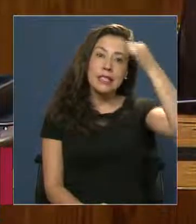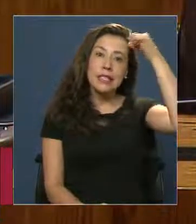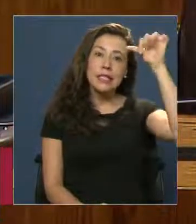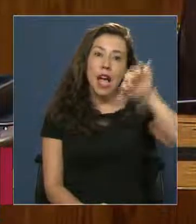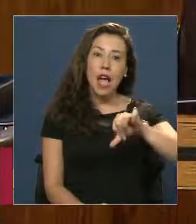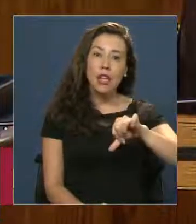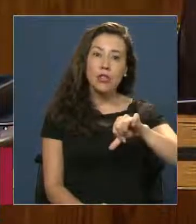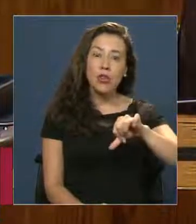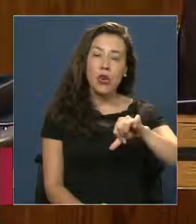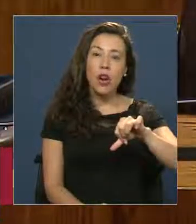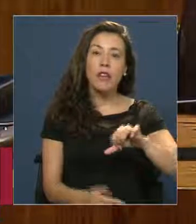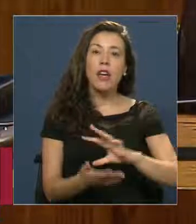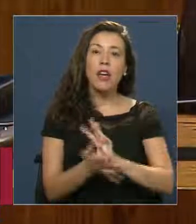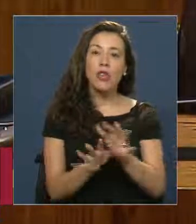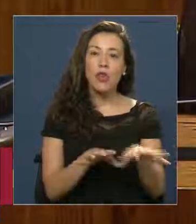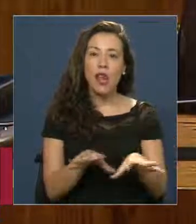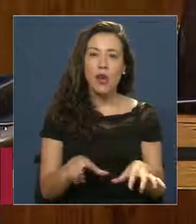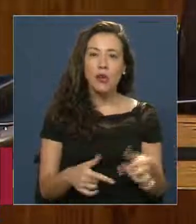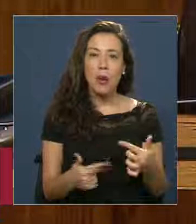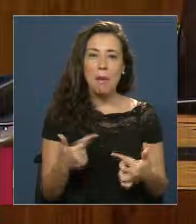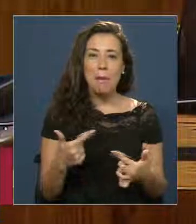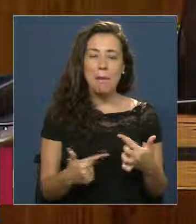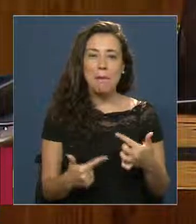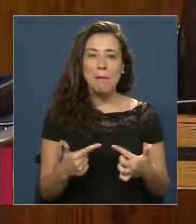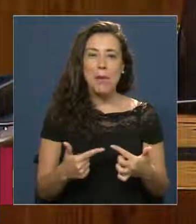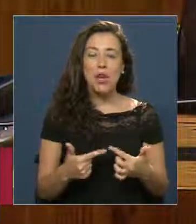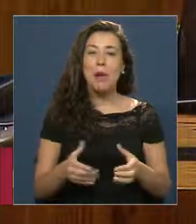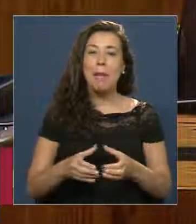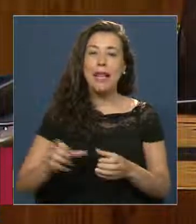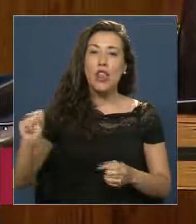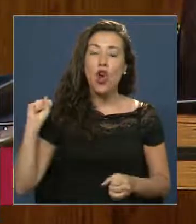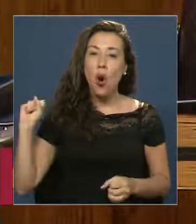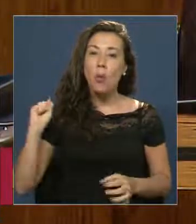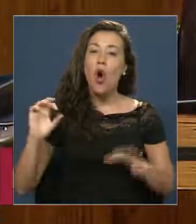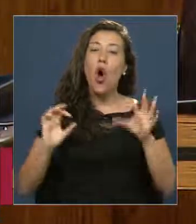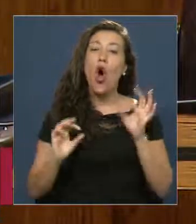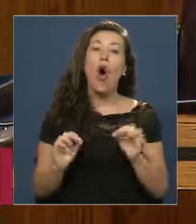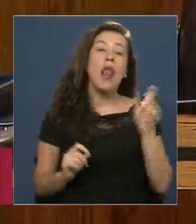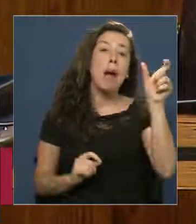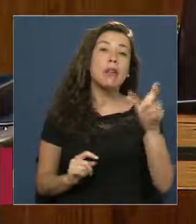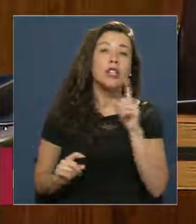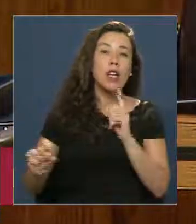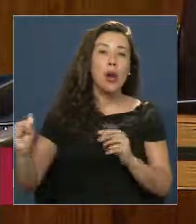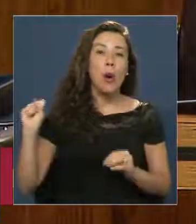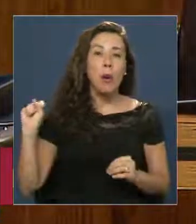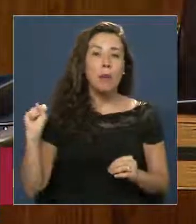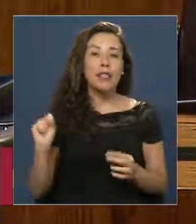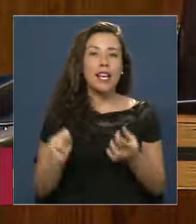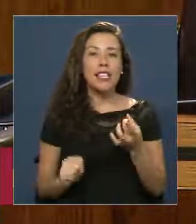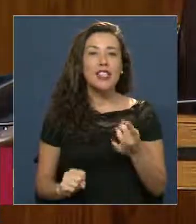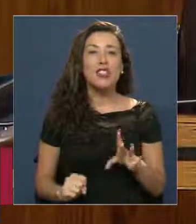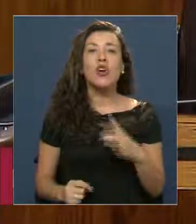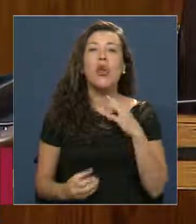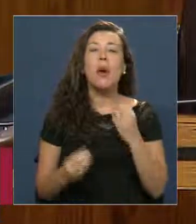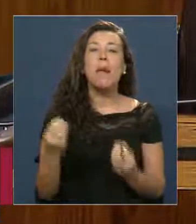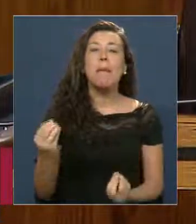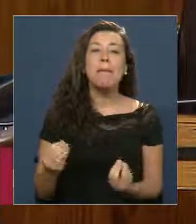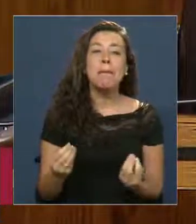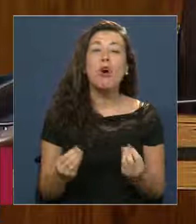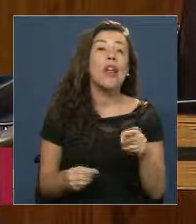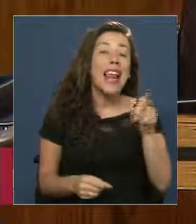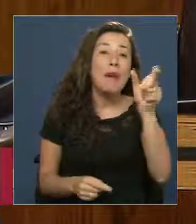sancionaba toda actuación política del Partido Comunista o de quien fuera comunista solo por el hecho de ser